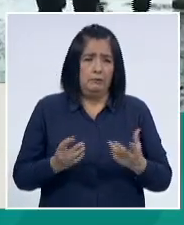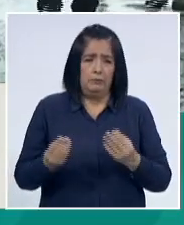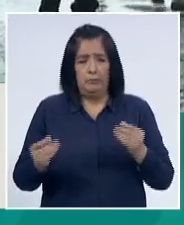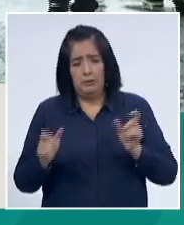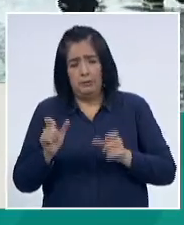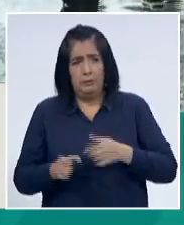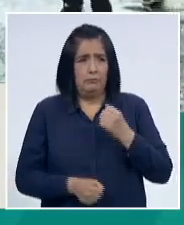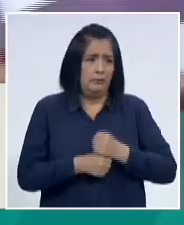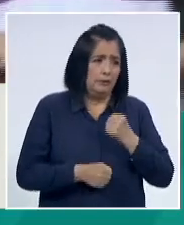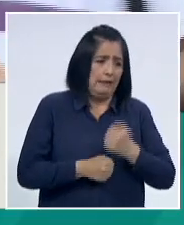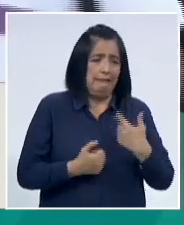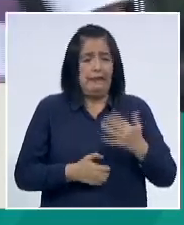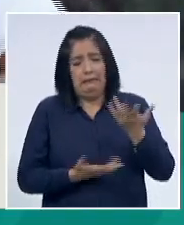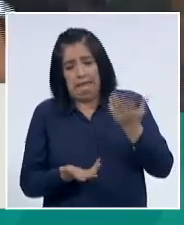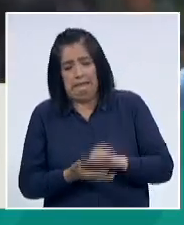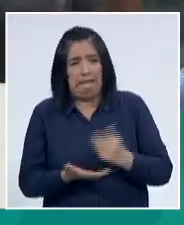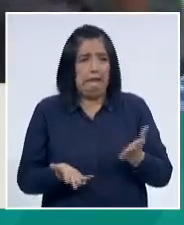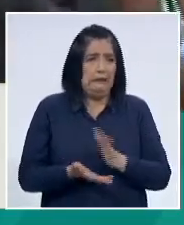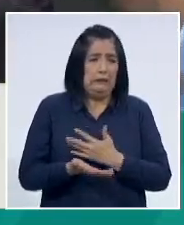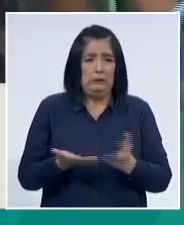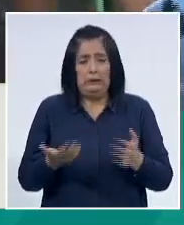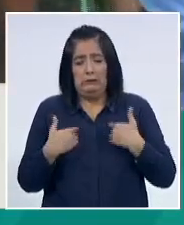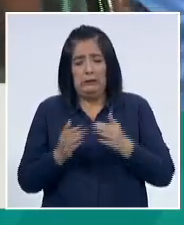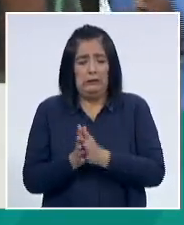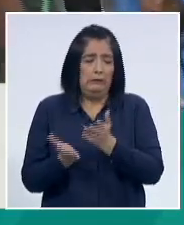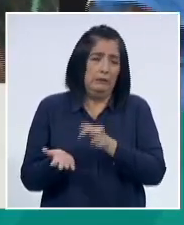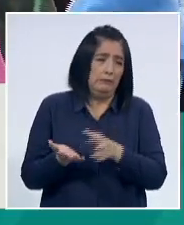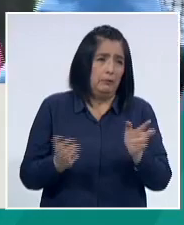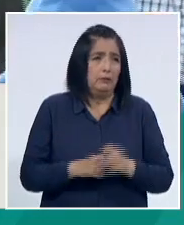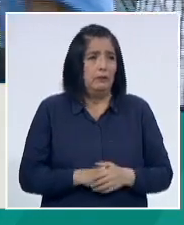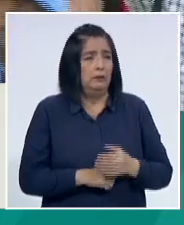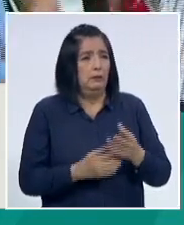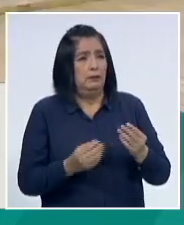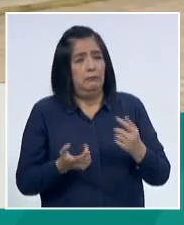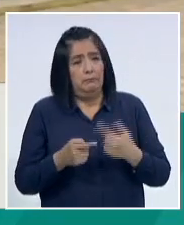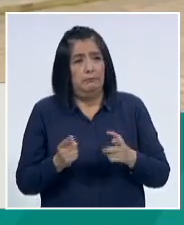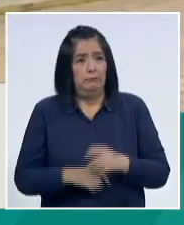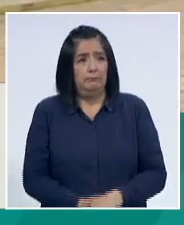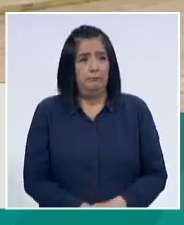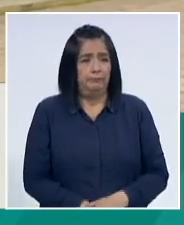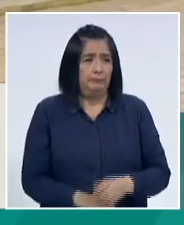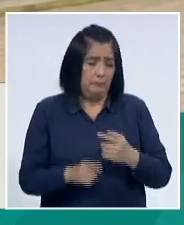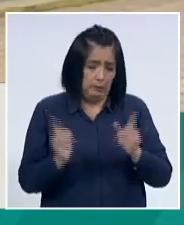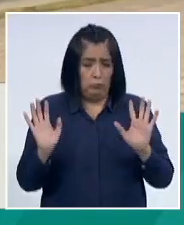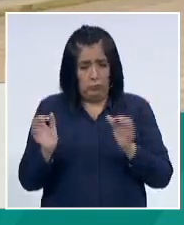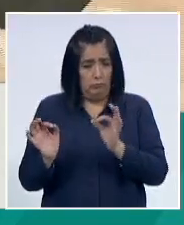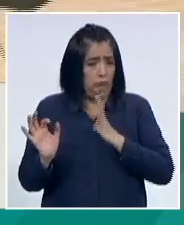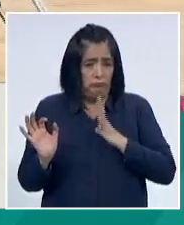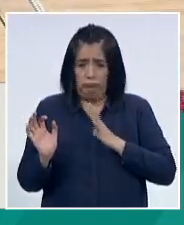por trabajo pues viajan, pues, aunque no tienen su pasaporte y todo. Muchas pero personas que no cuentan pero, con eso, con pero por parte está bien